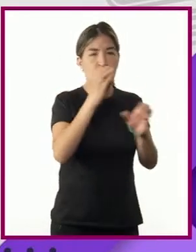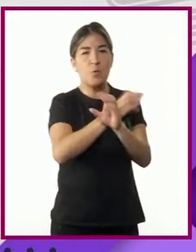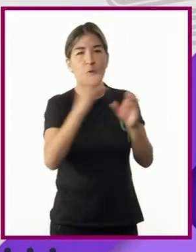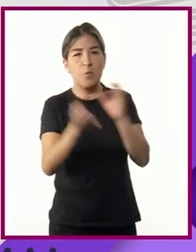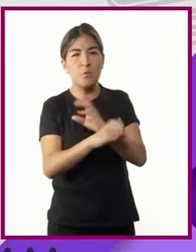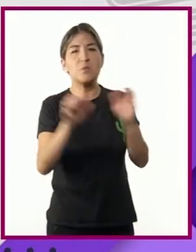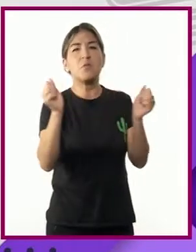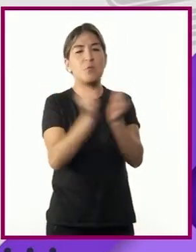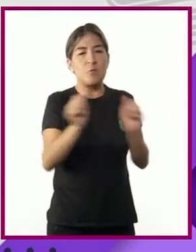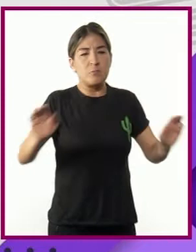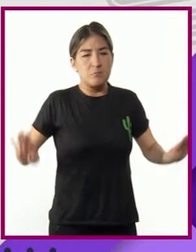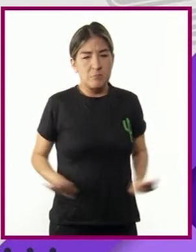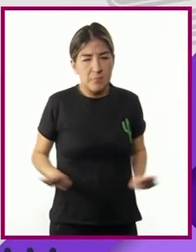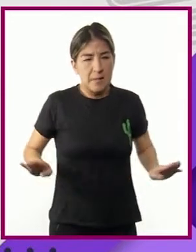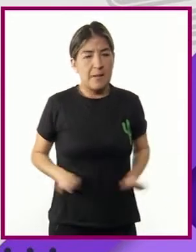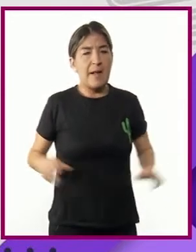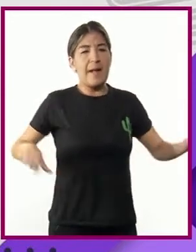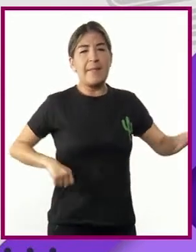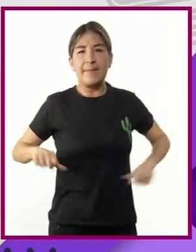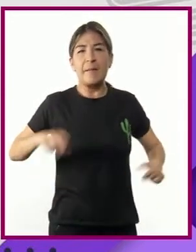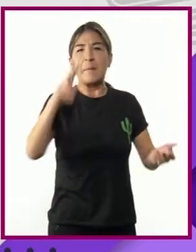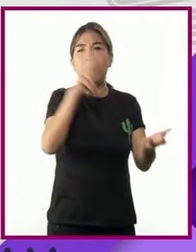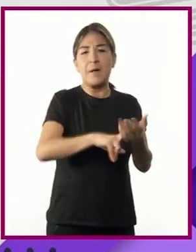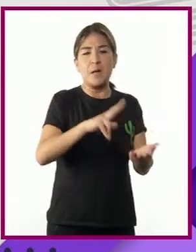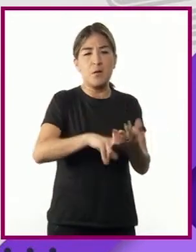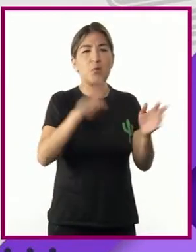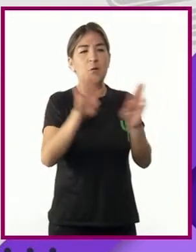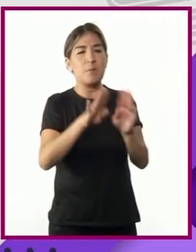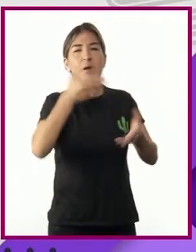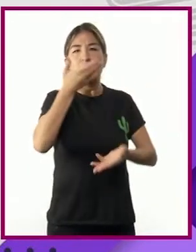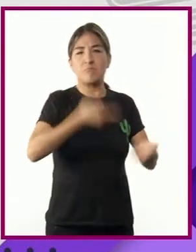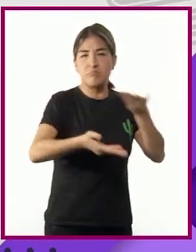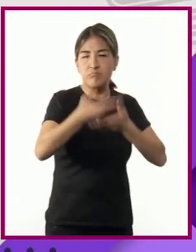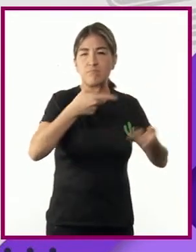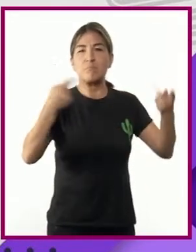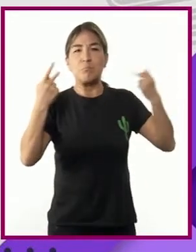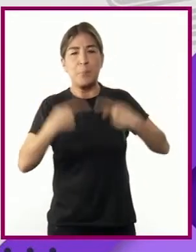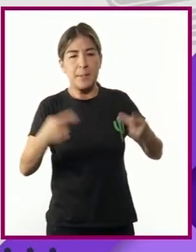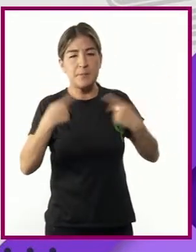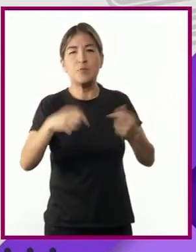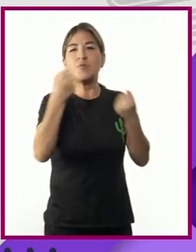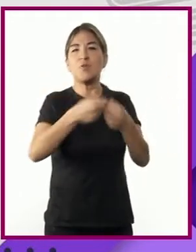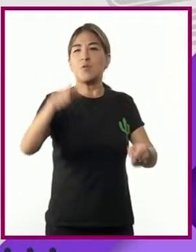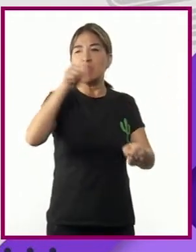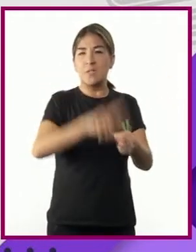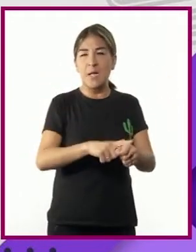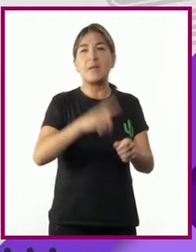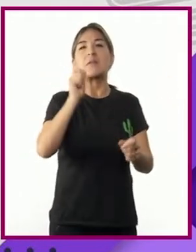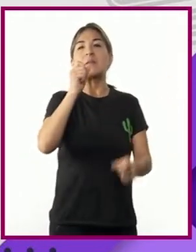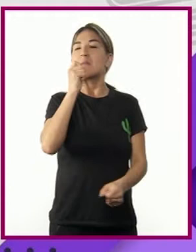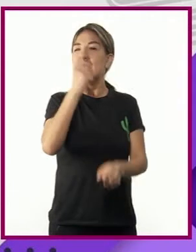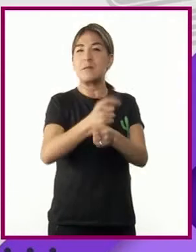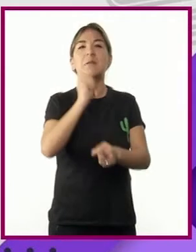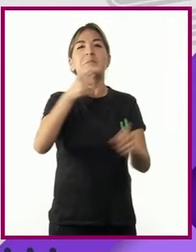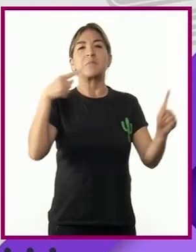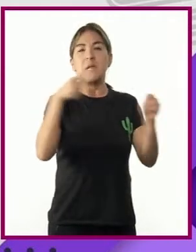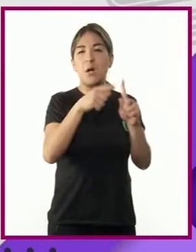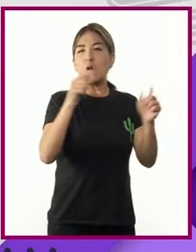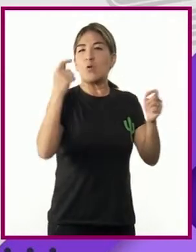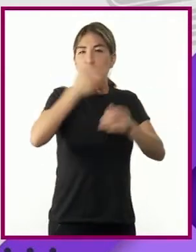y ocasionan interrelaciones e interacciones sociales con base en los principios de